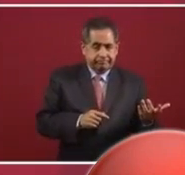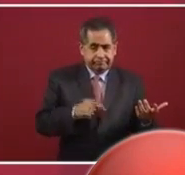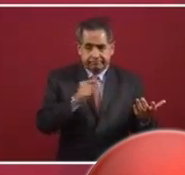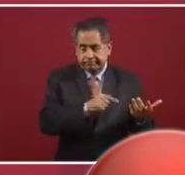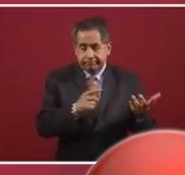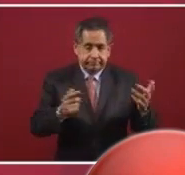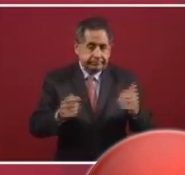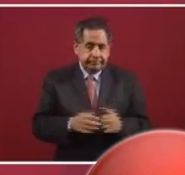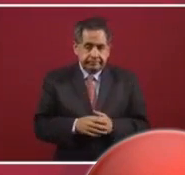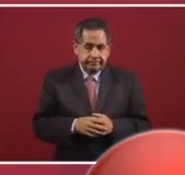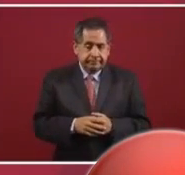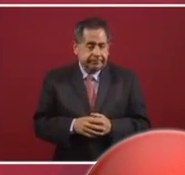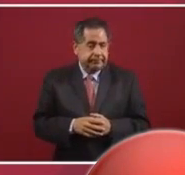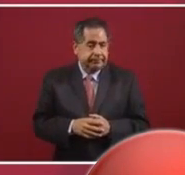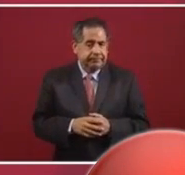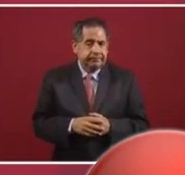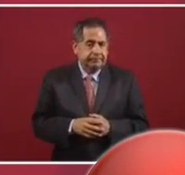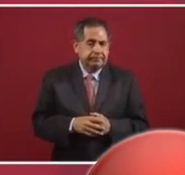es